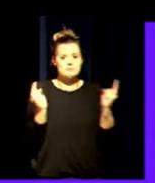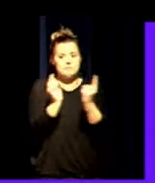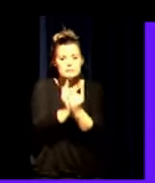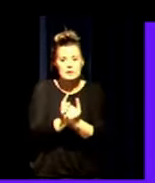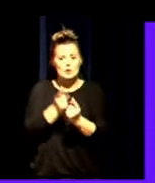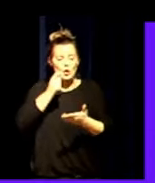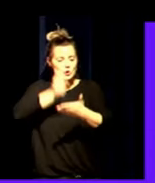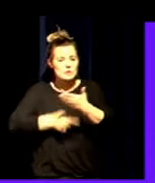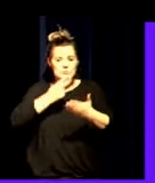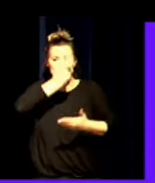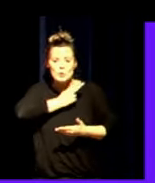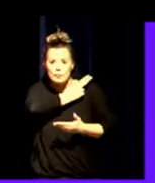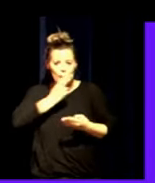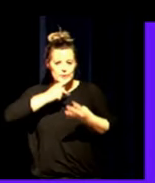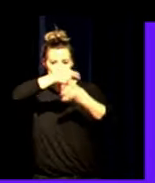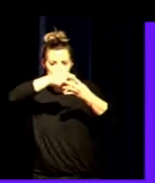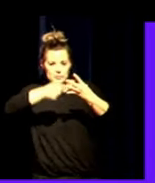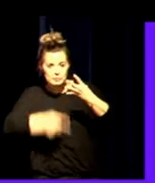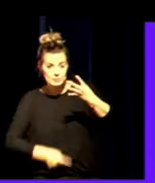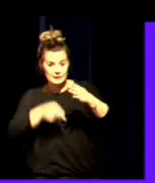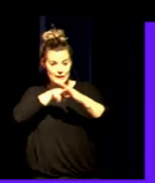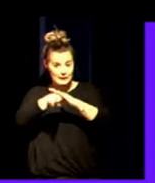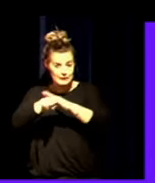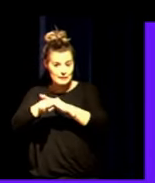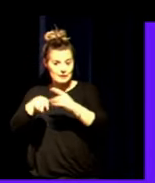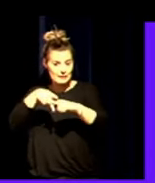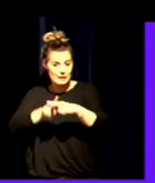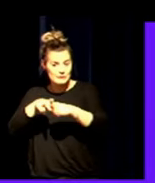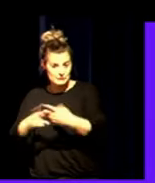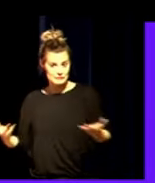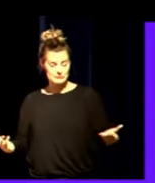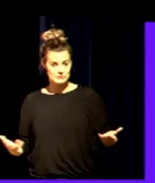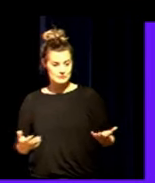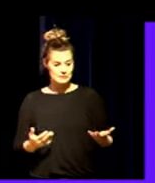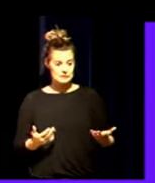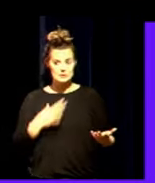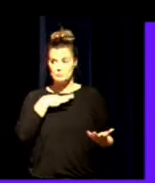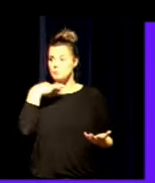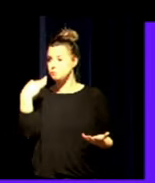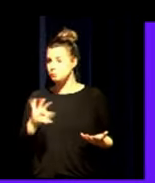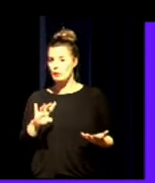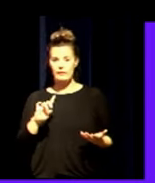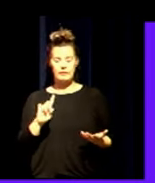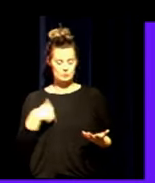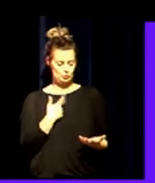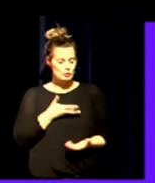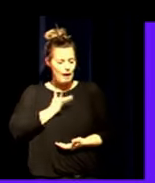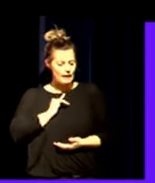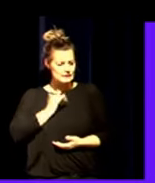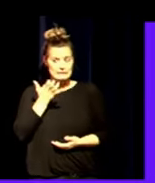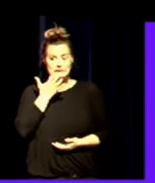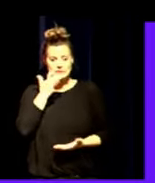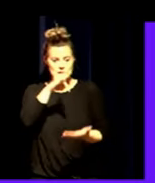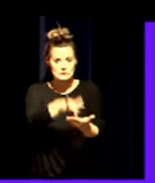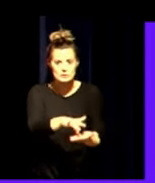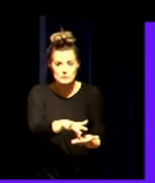contratos de compromiso, una serie de herramientas que podamos tener disponibles para decir, cuando llegamos